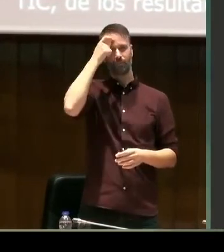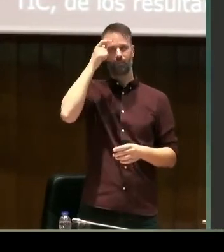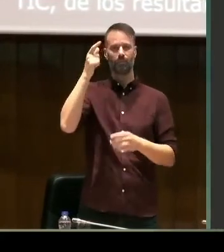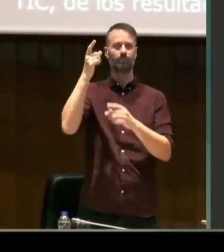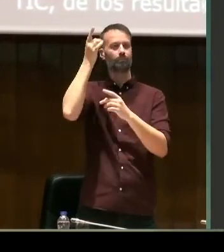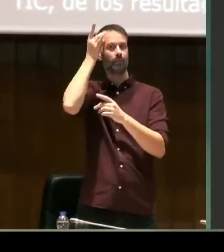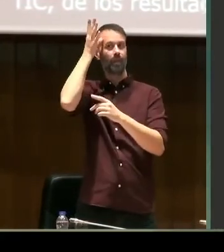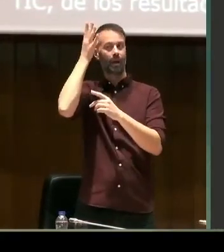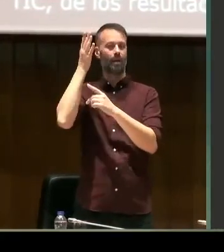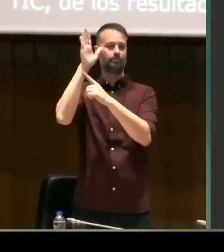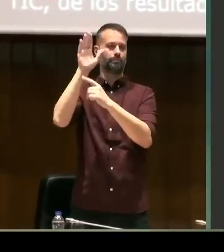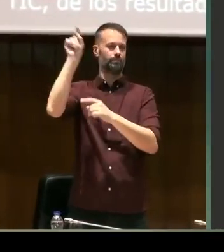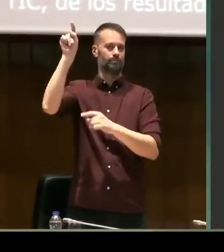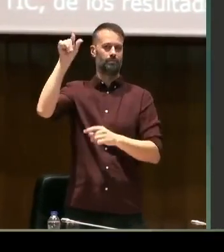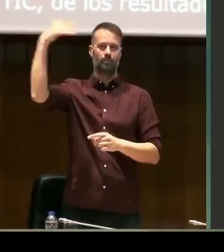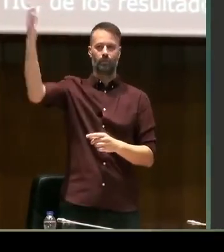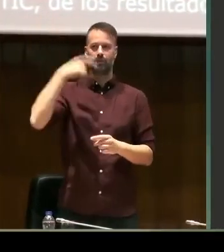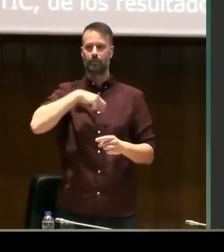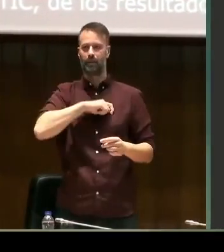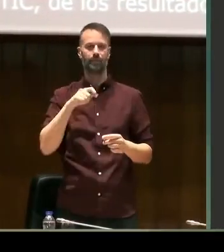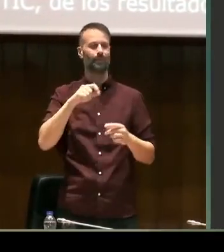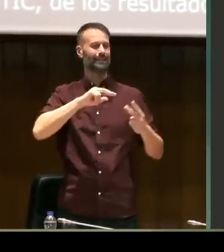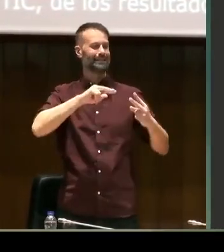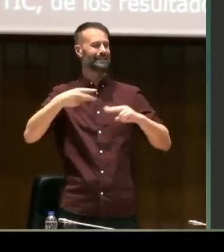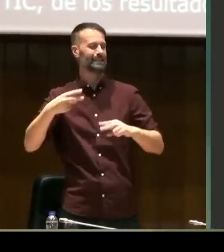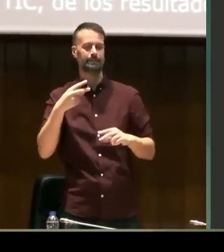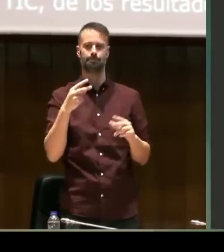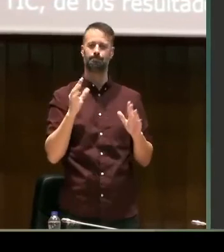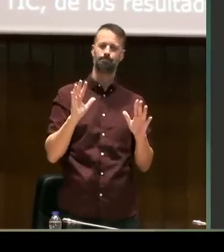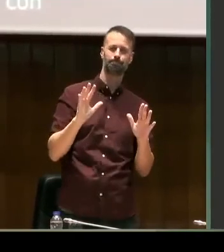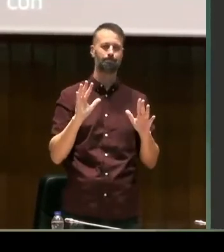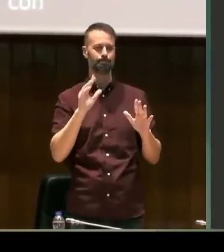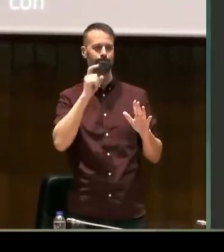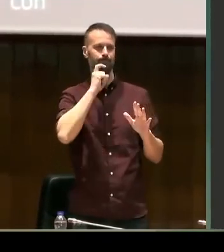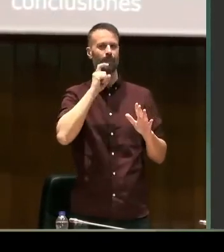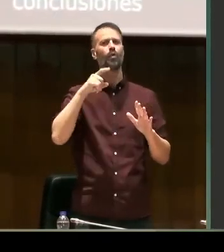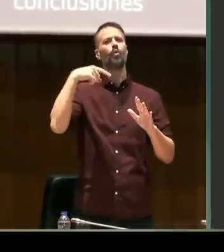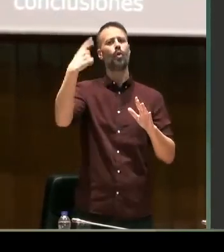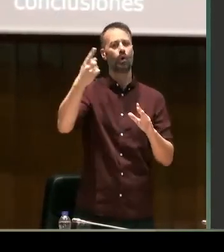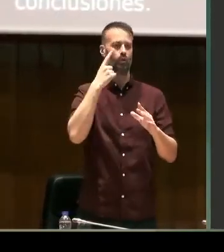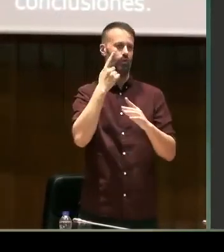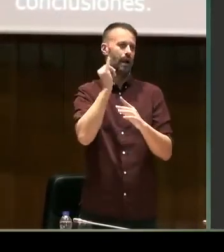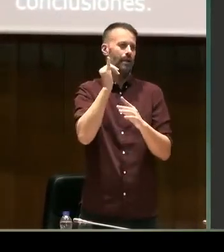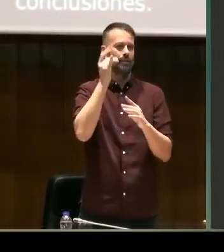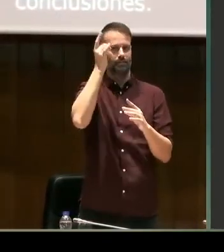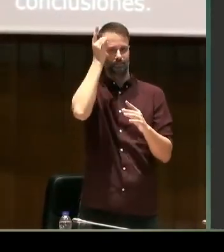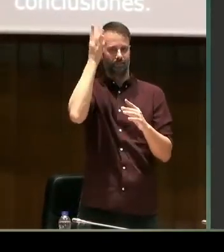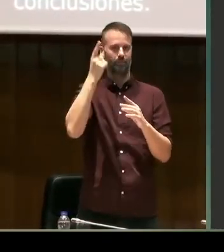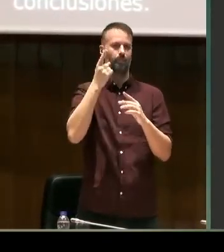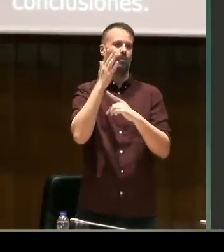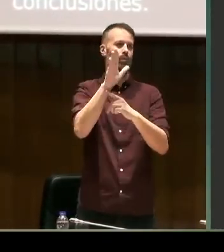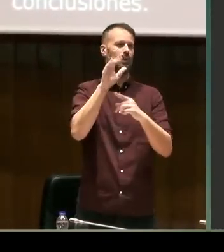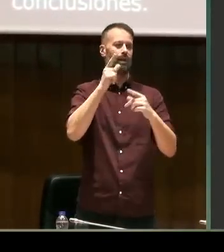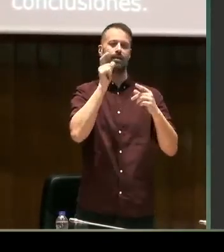¿Qué significa Deaf Gain? Este concepto, esta idea, nace fuera de nuestro país y la traducción es un poco